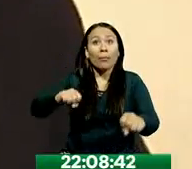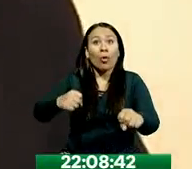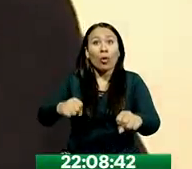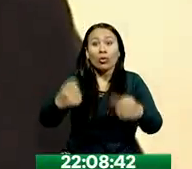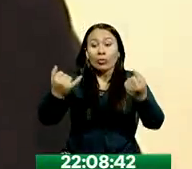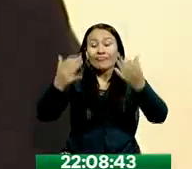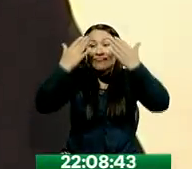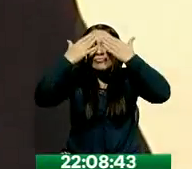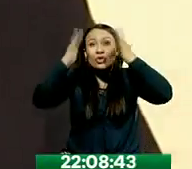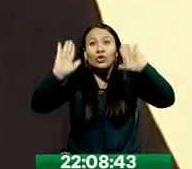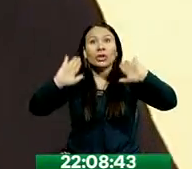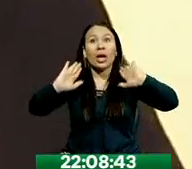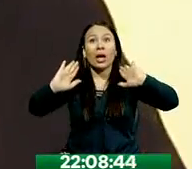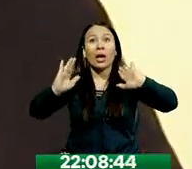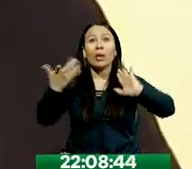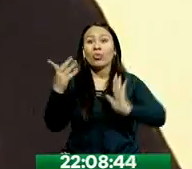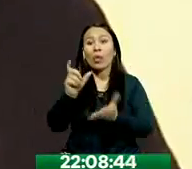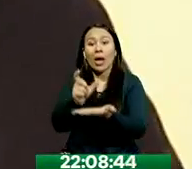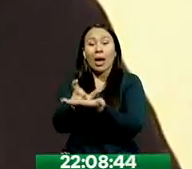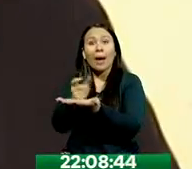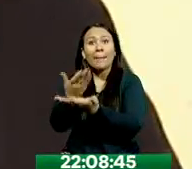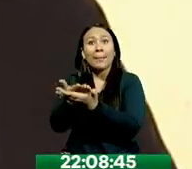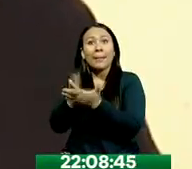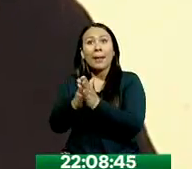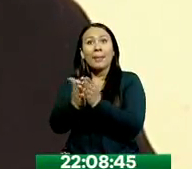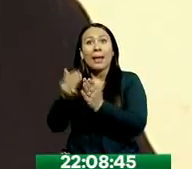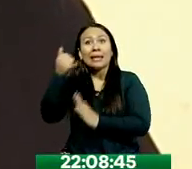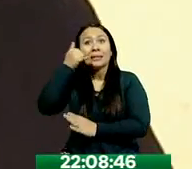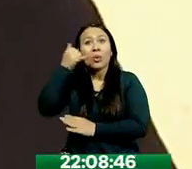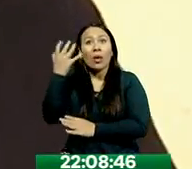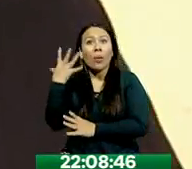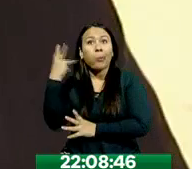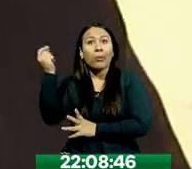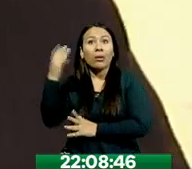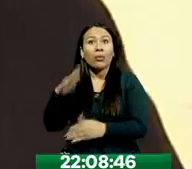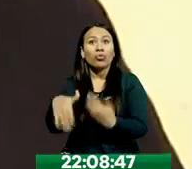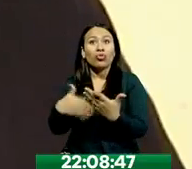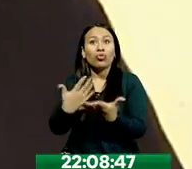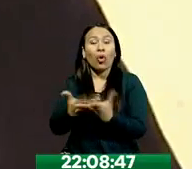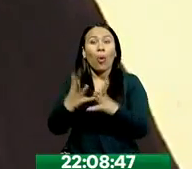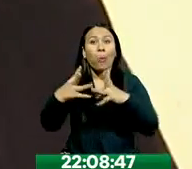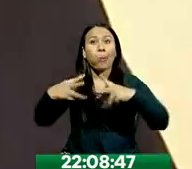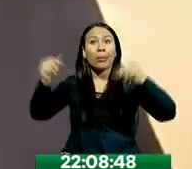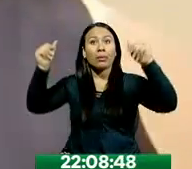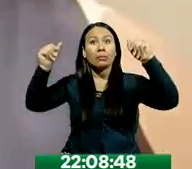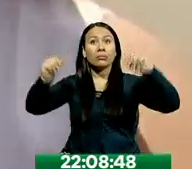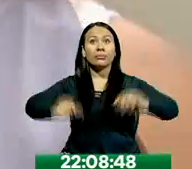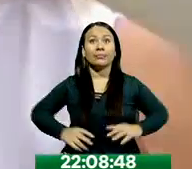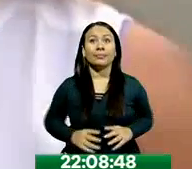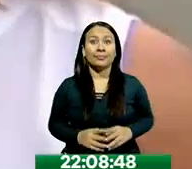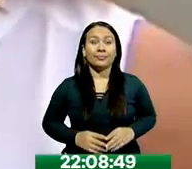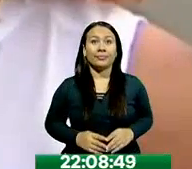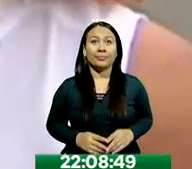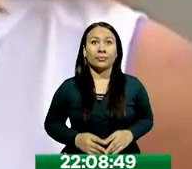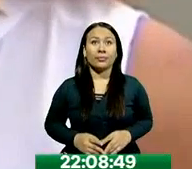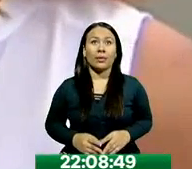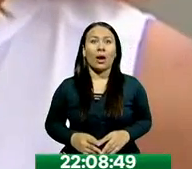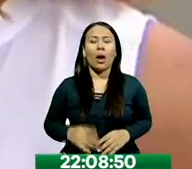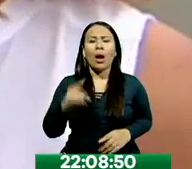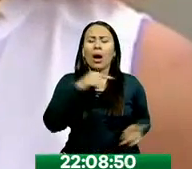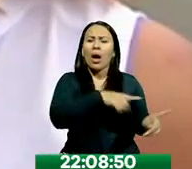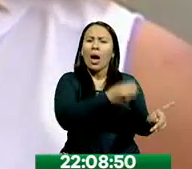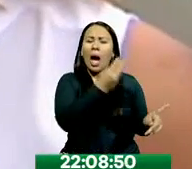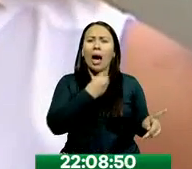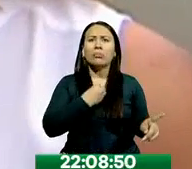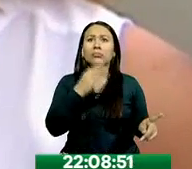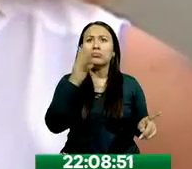moto no aparece el papel de tampoco no aparece el teléfono entonces le robaron bueno él nunca me confesó nada